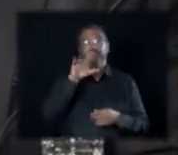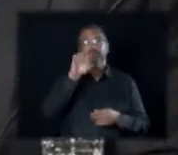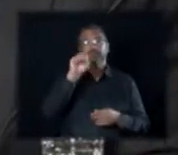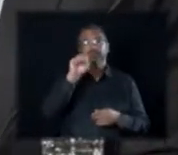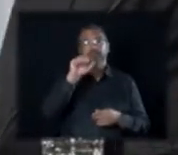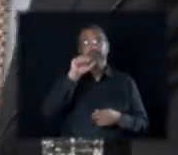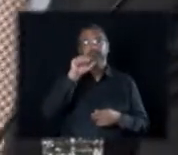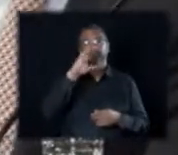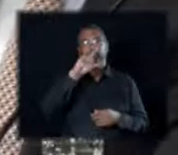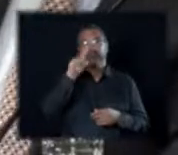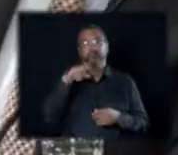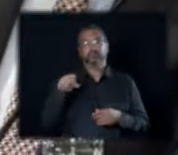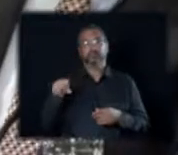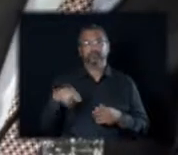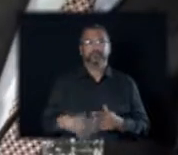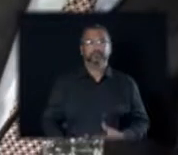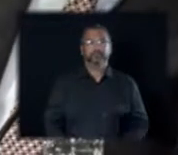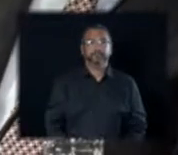Y el